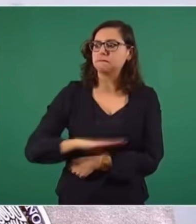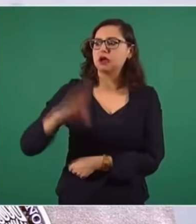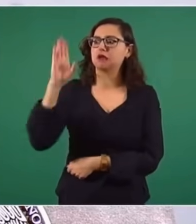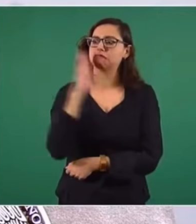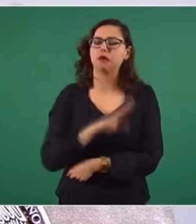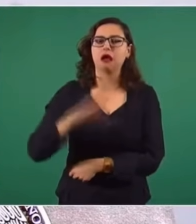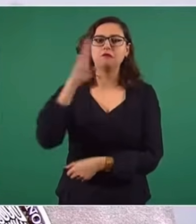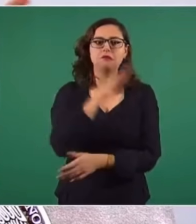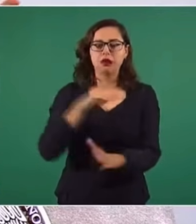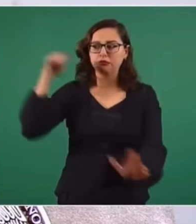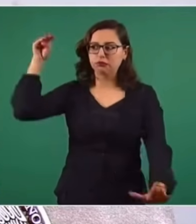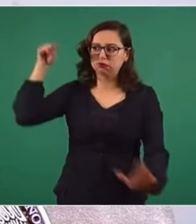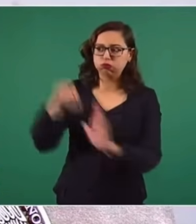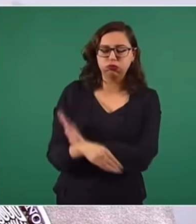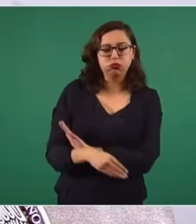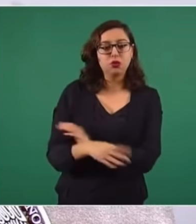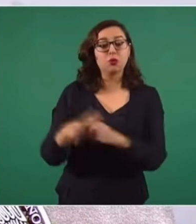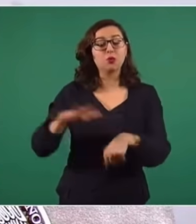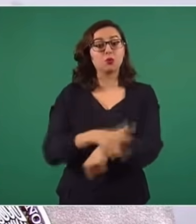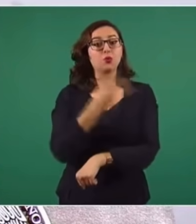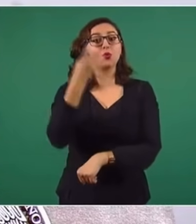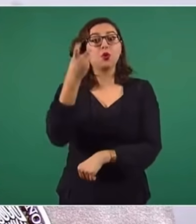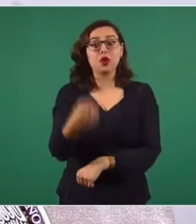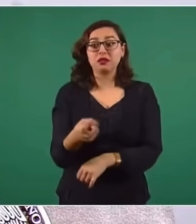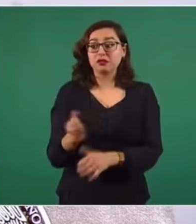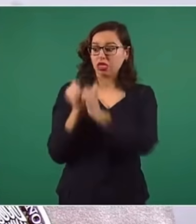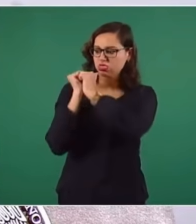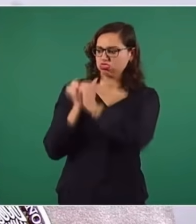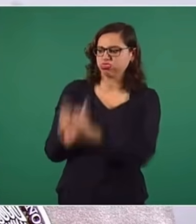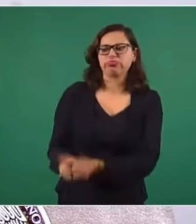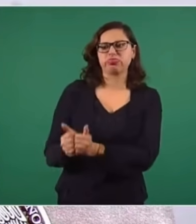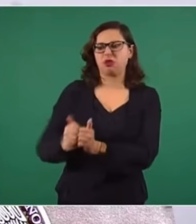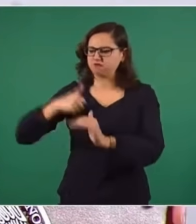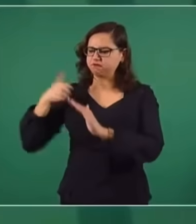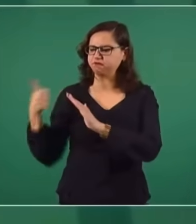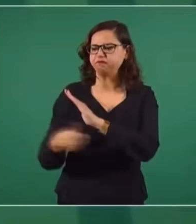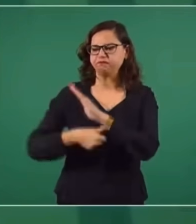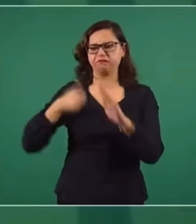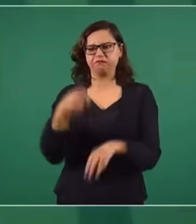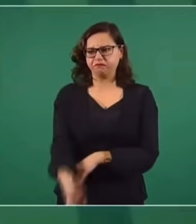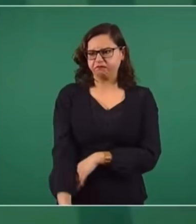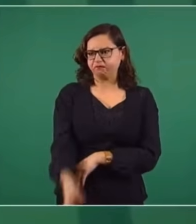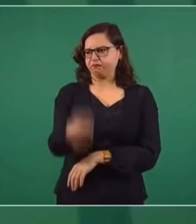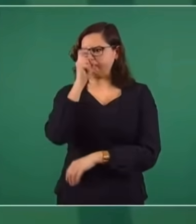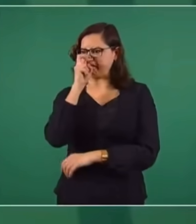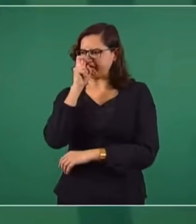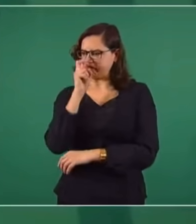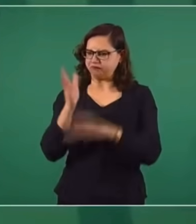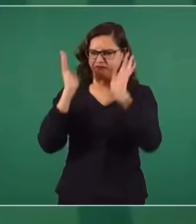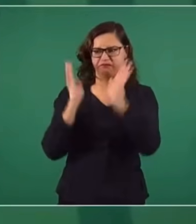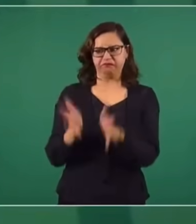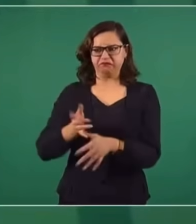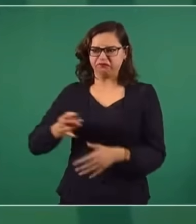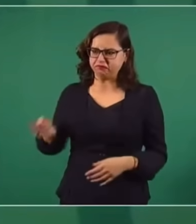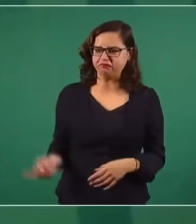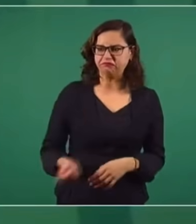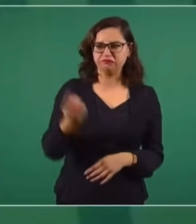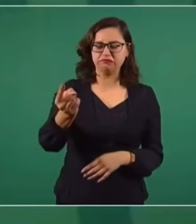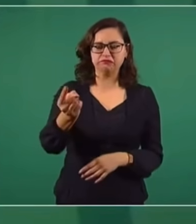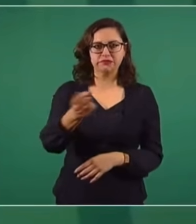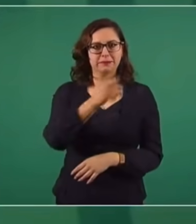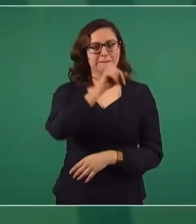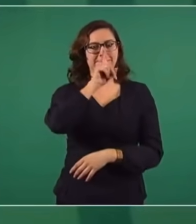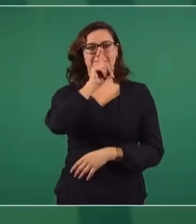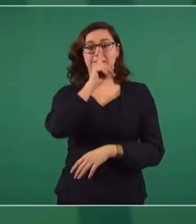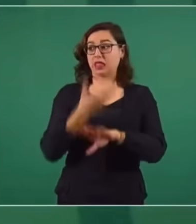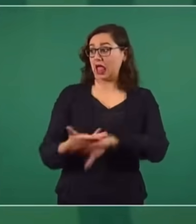razones, también el confinamiento no puede ser tan severo, tan estricto como lo fue al inicio,